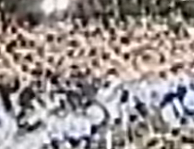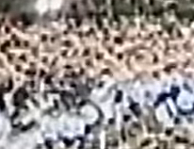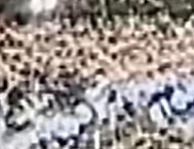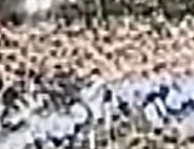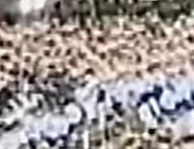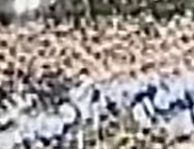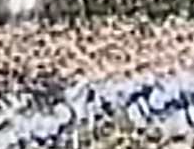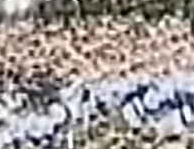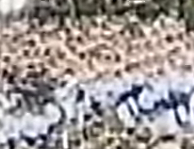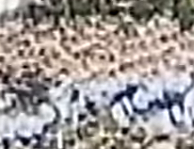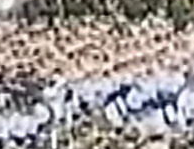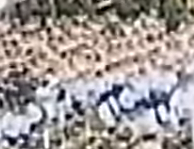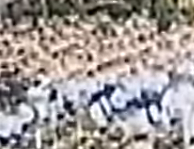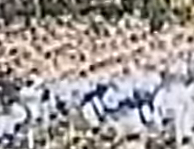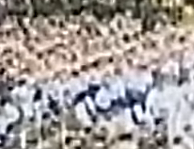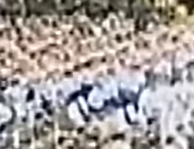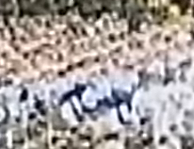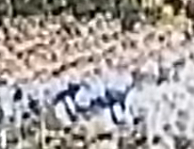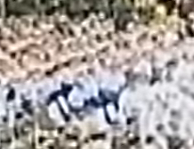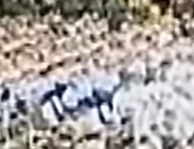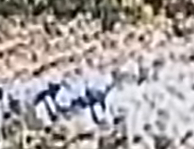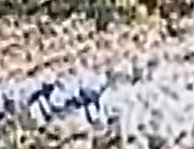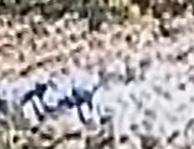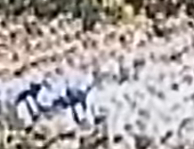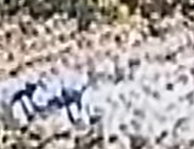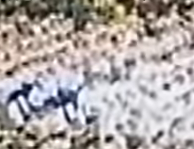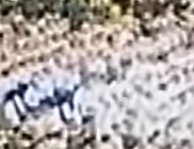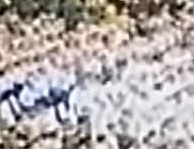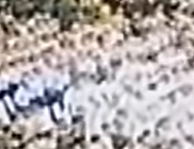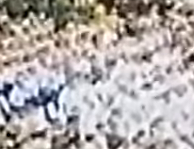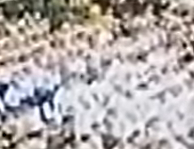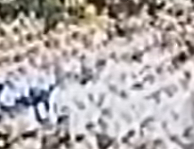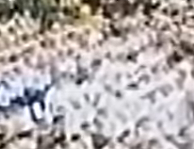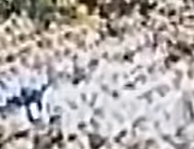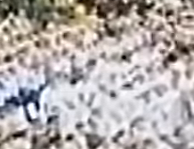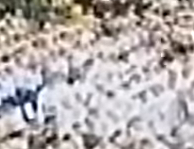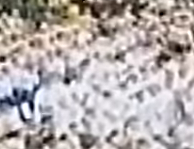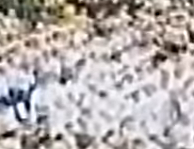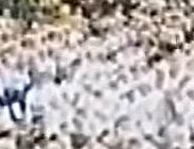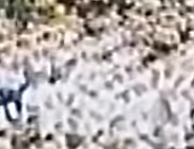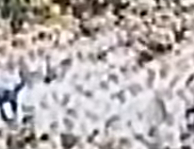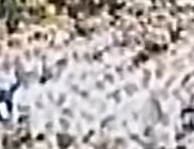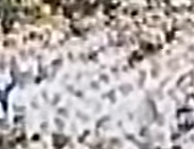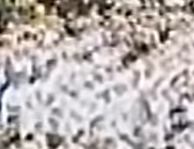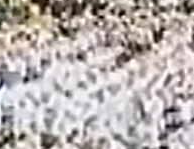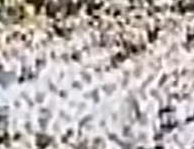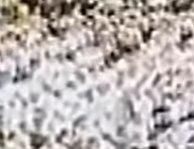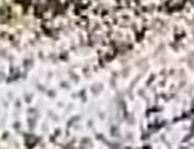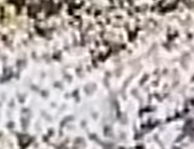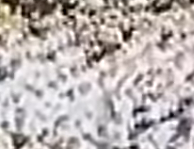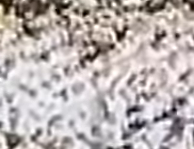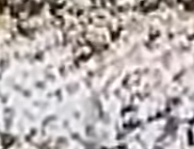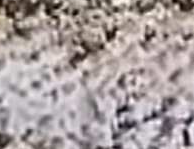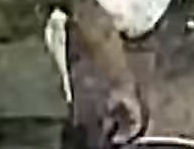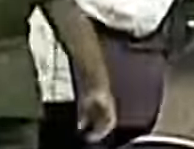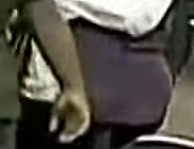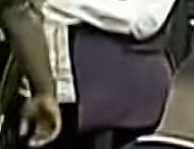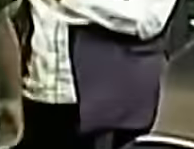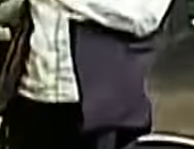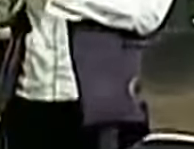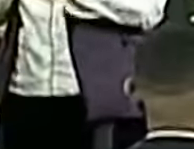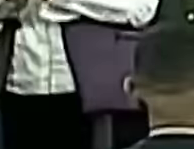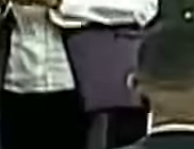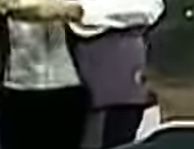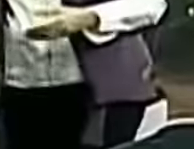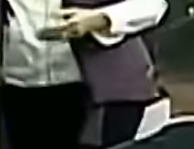juro, mi tierra venezolana, que mientras me quede vida nunca será pisoteada. Me refiero al Esequibo, las cartas están